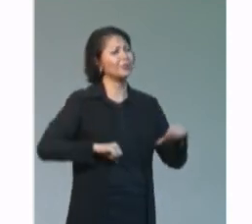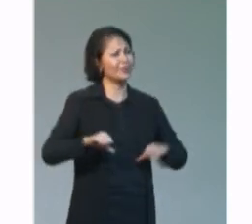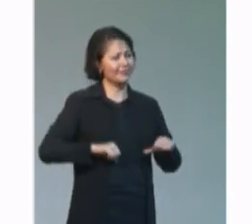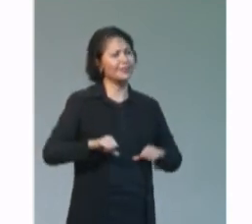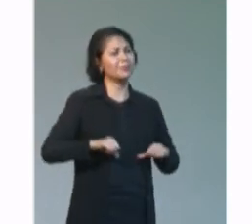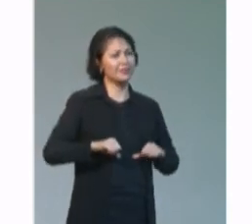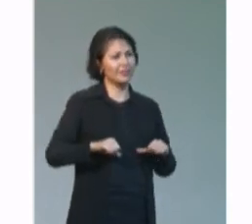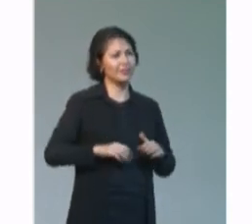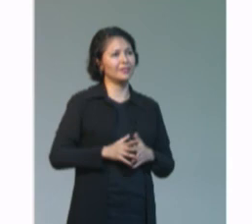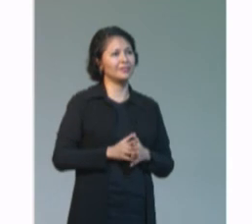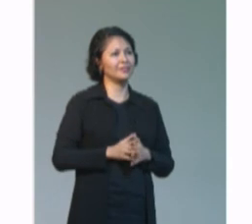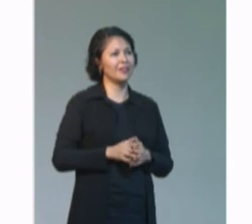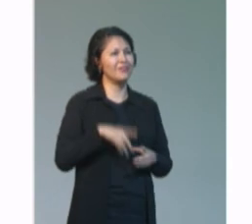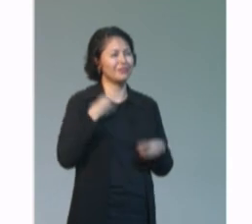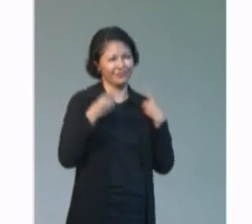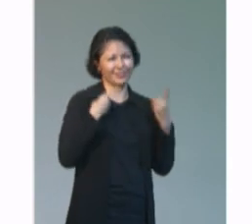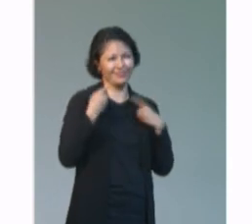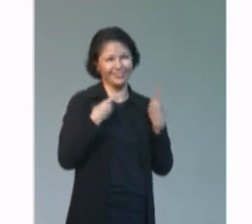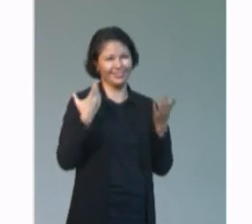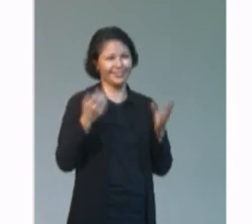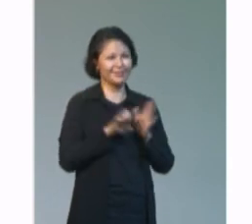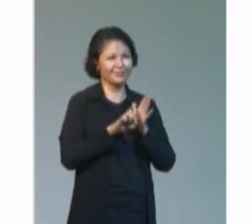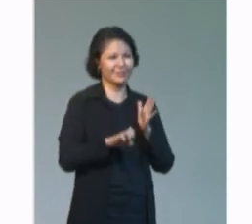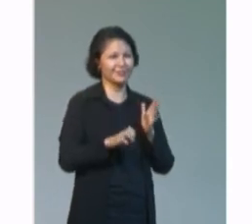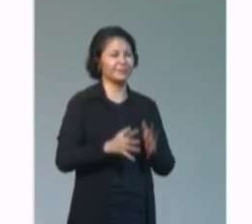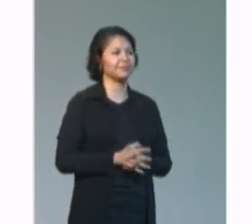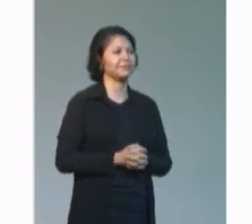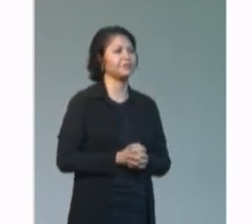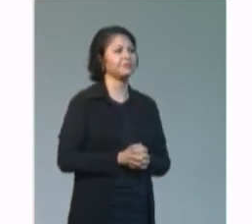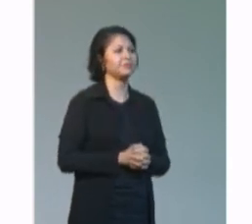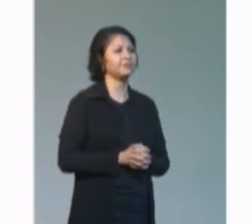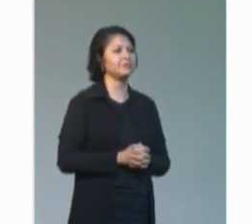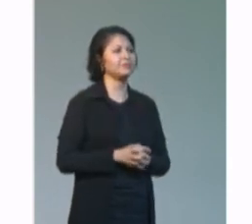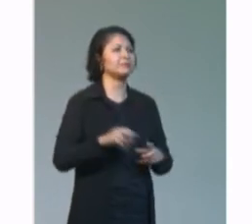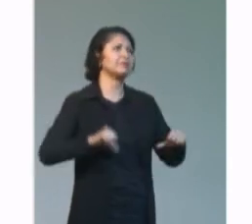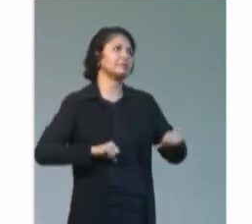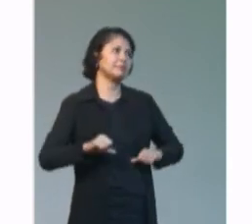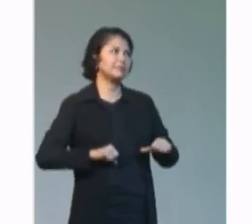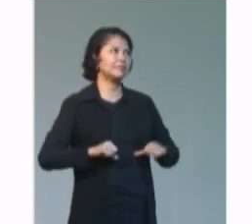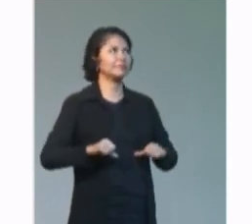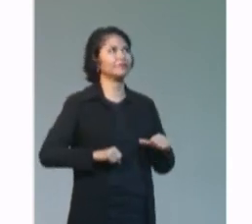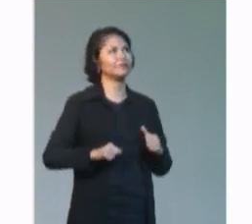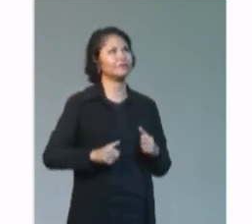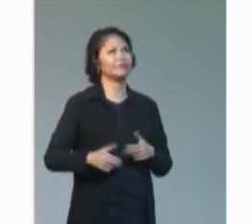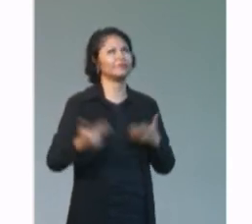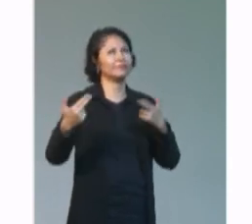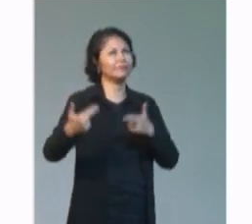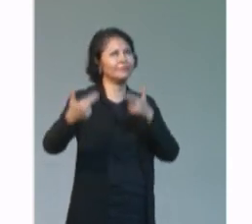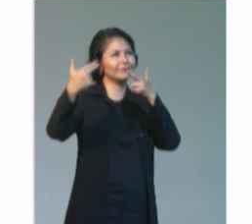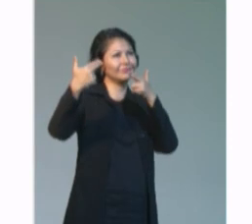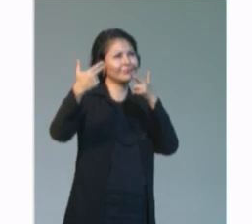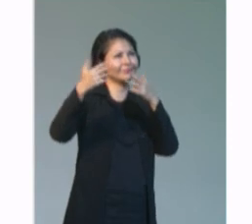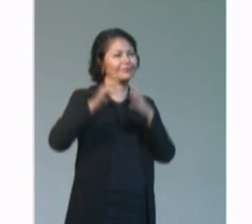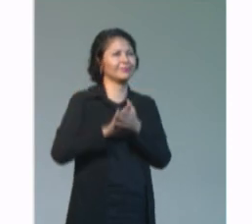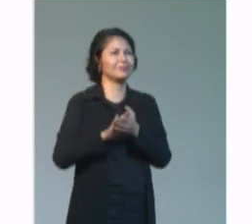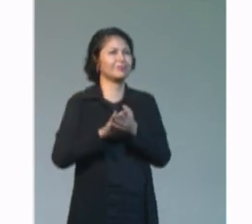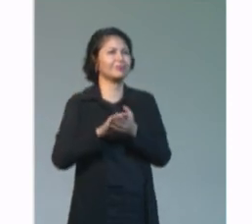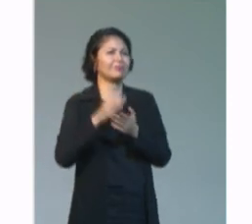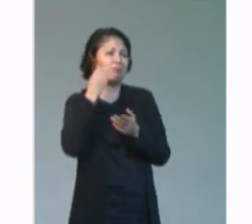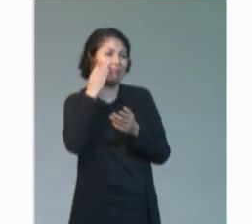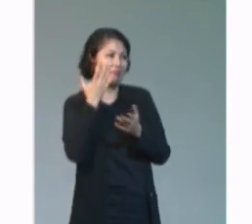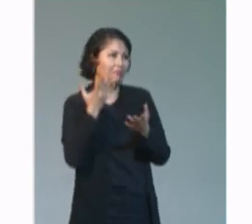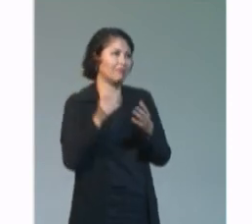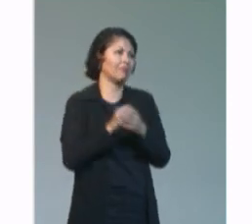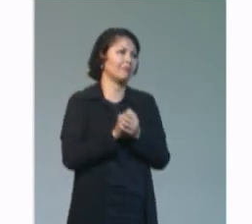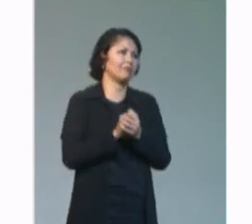cabo digamos actividades a través de una tecnología como podría ser la realidad aumentada o la realidad virtual como por